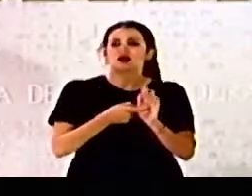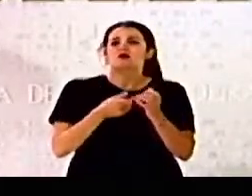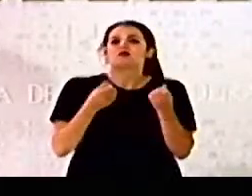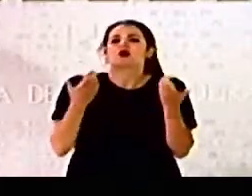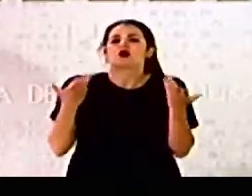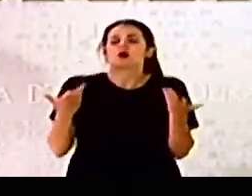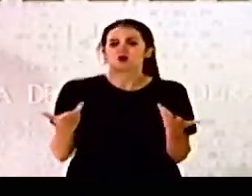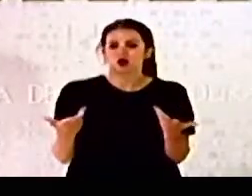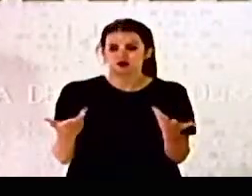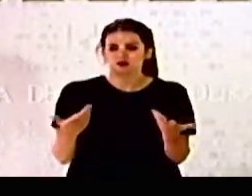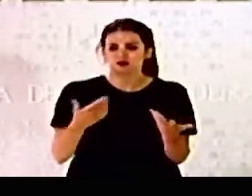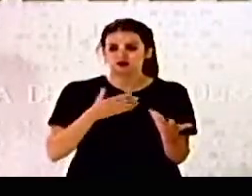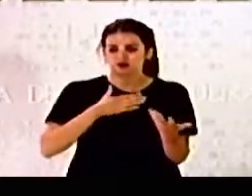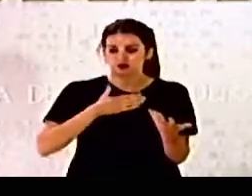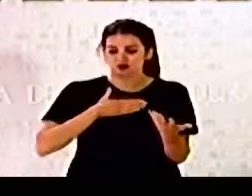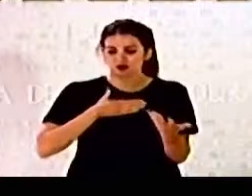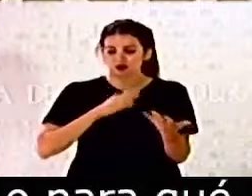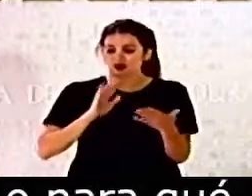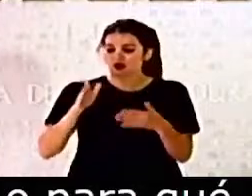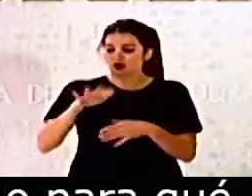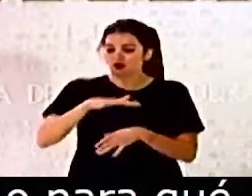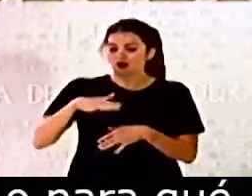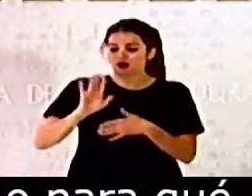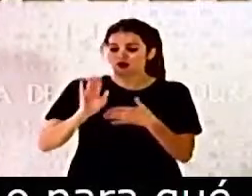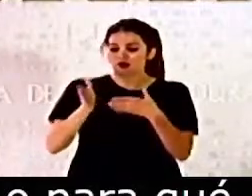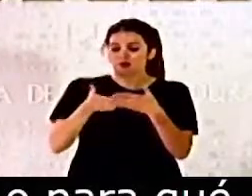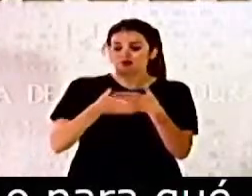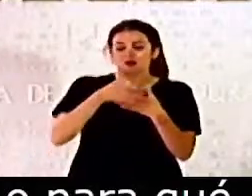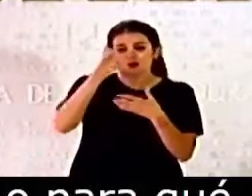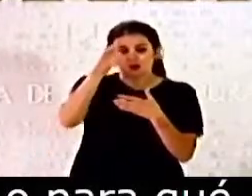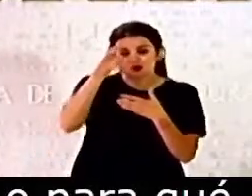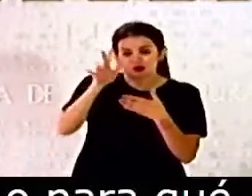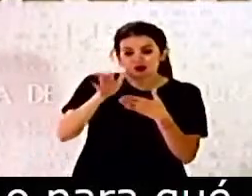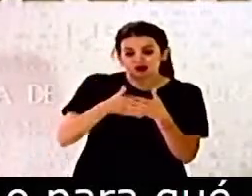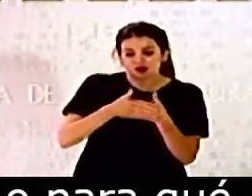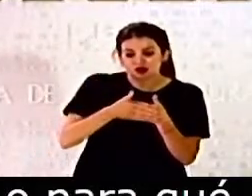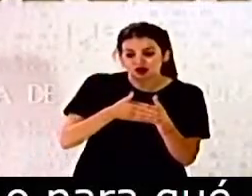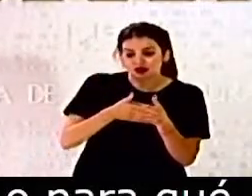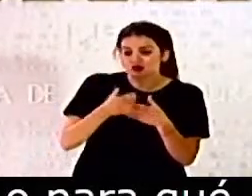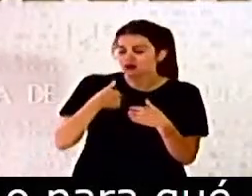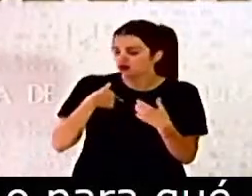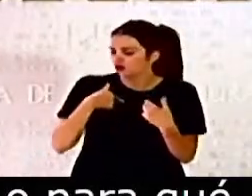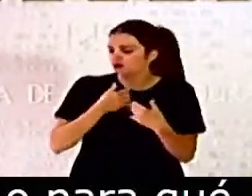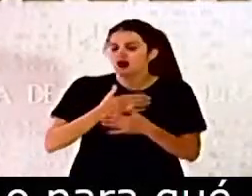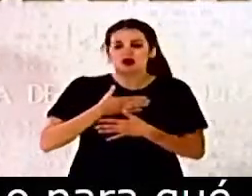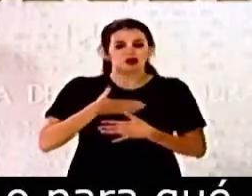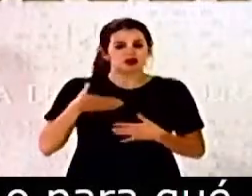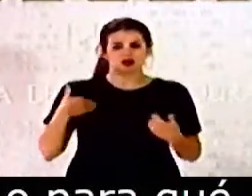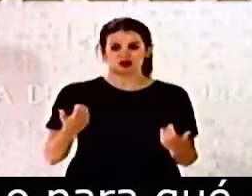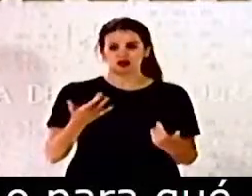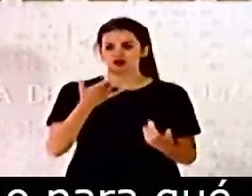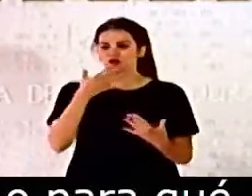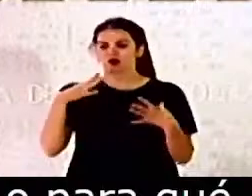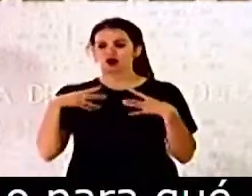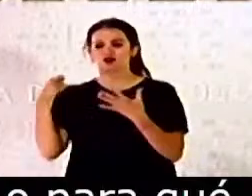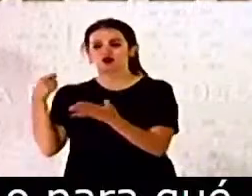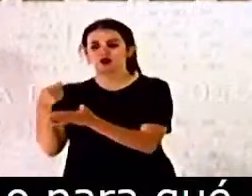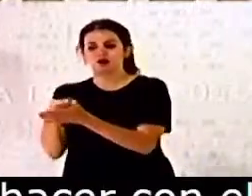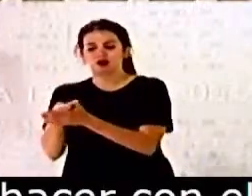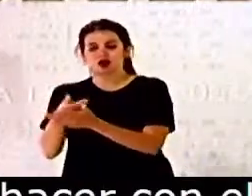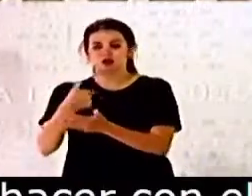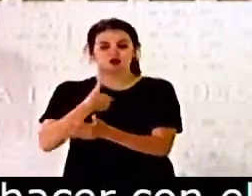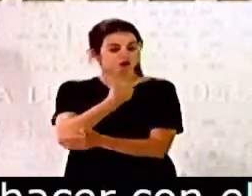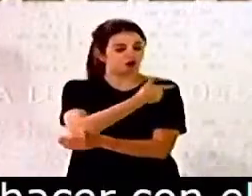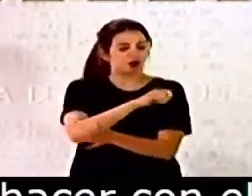Para hacer con el perímetro lo que me parezca. Ahora, si yo tengo unas vacaciones pagadas y estoy completamente